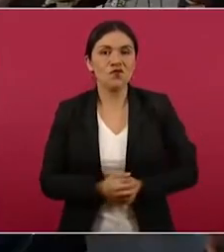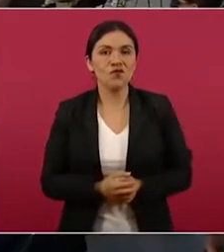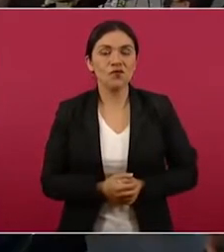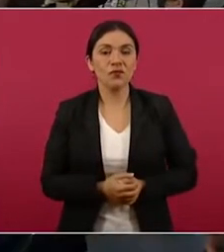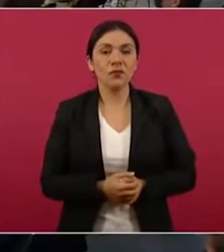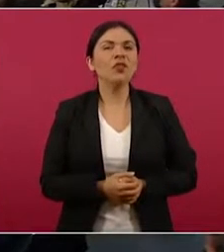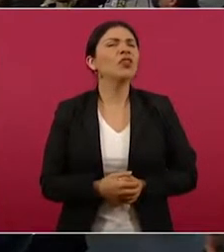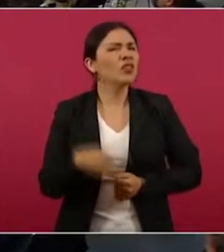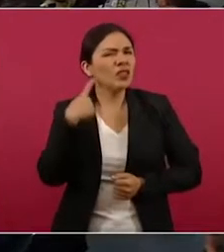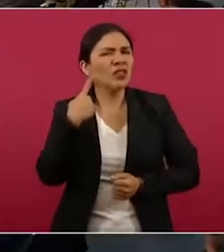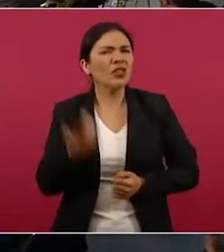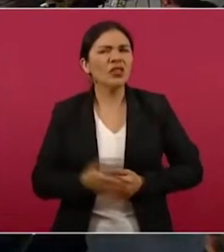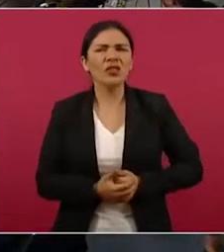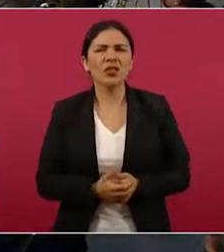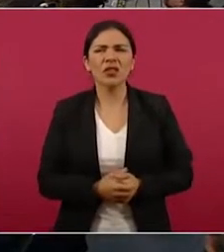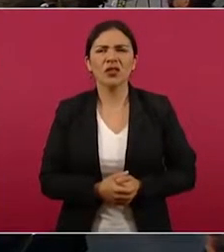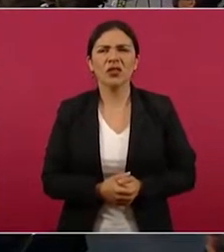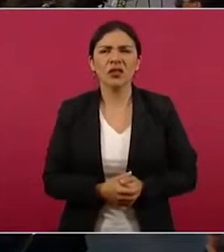¿Eh?